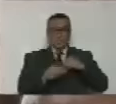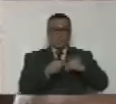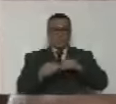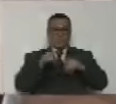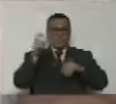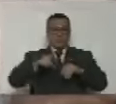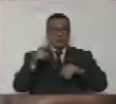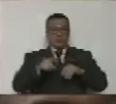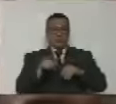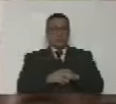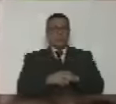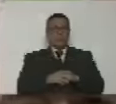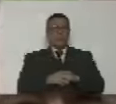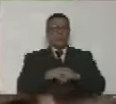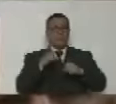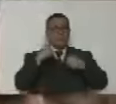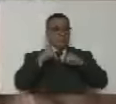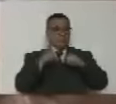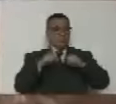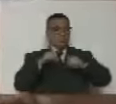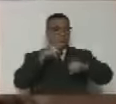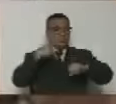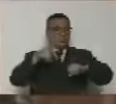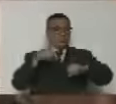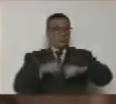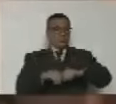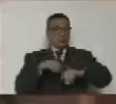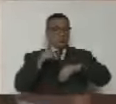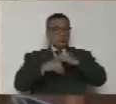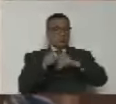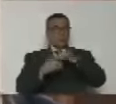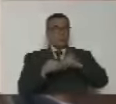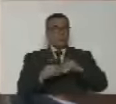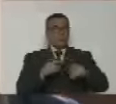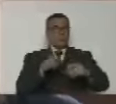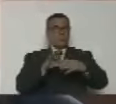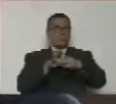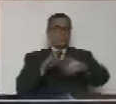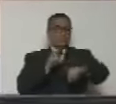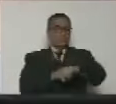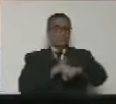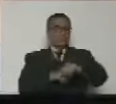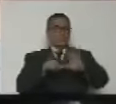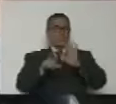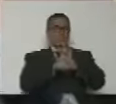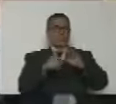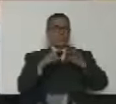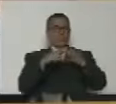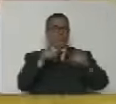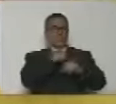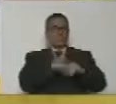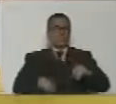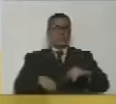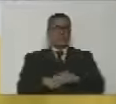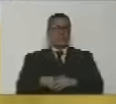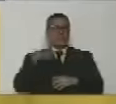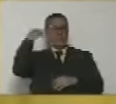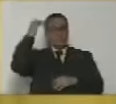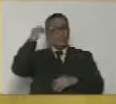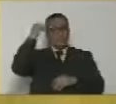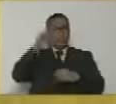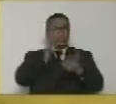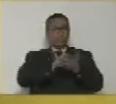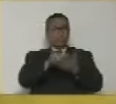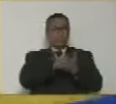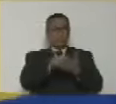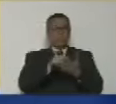sus necesidades y el ejercicio de sus derechos, en los términos y laxos que establece la ley. Es todo, presidente. En consideración al